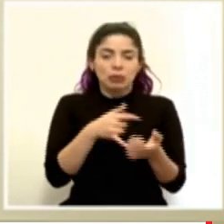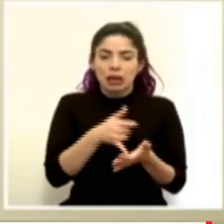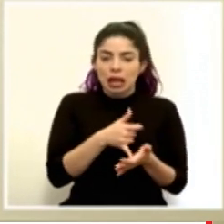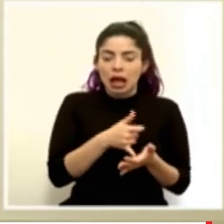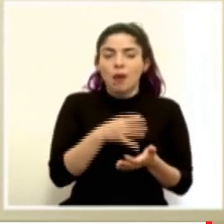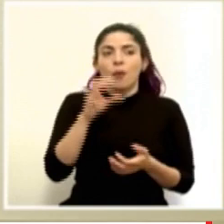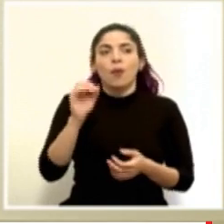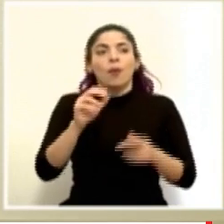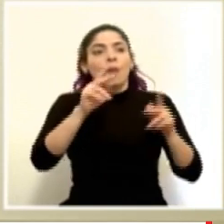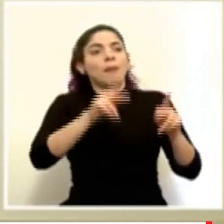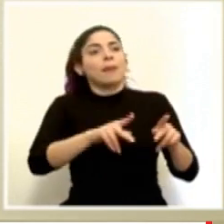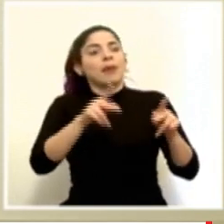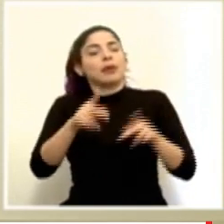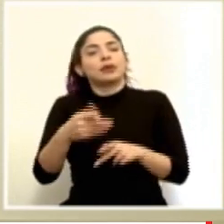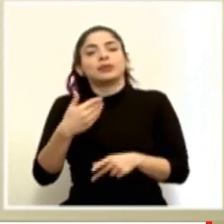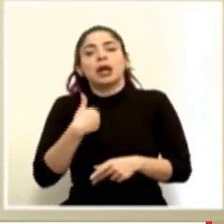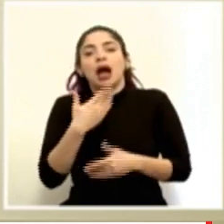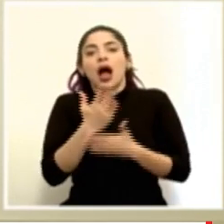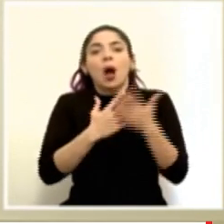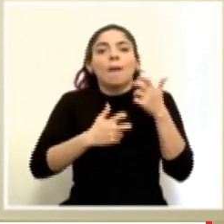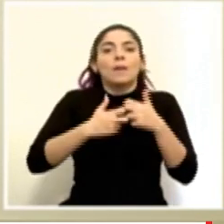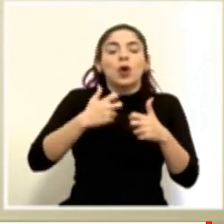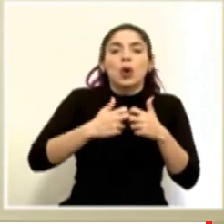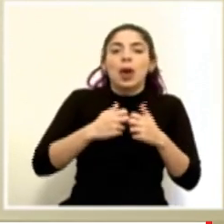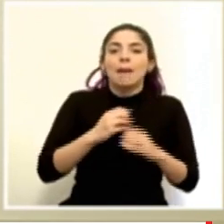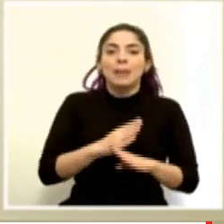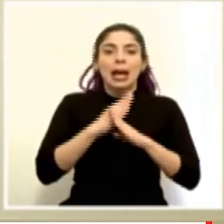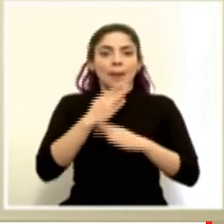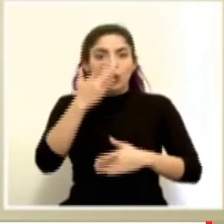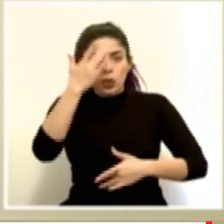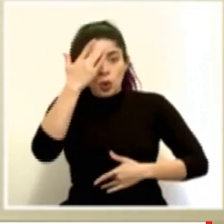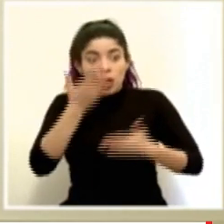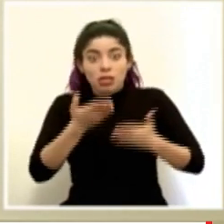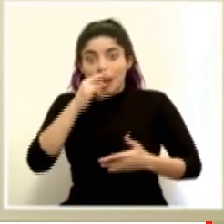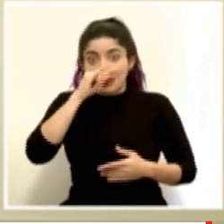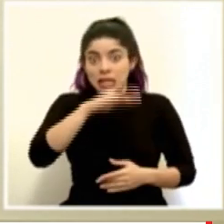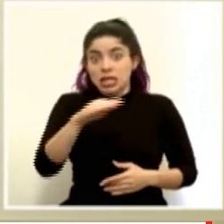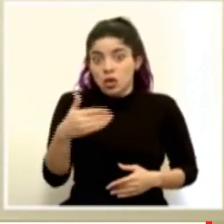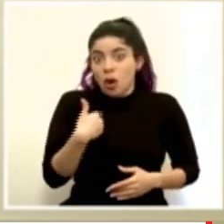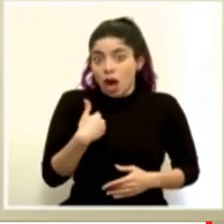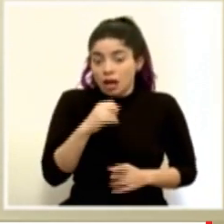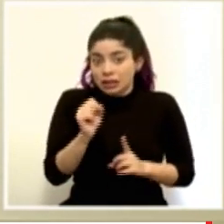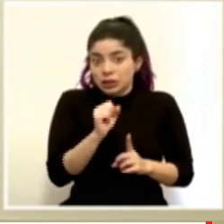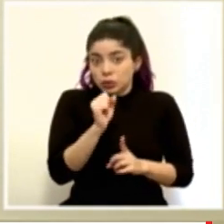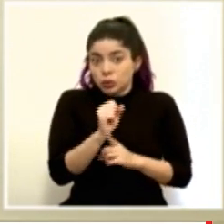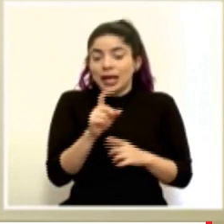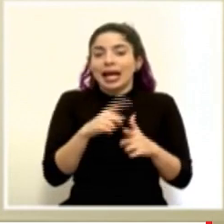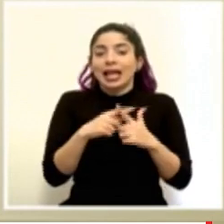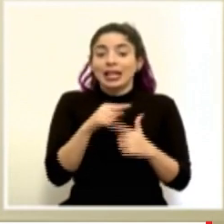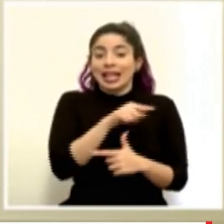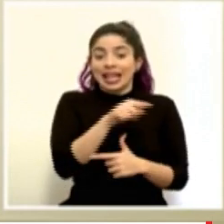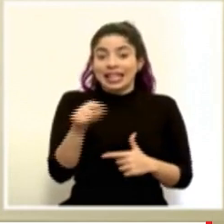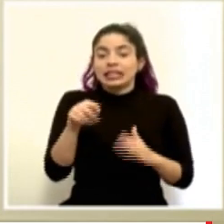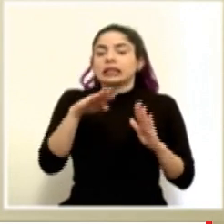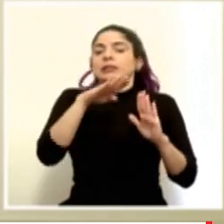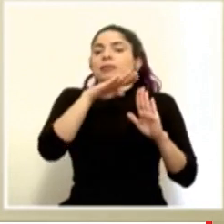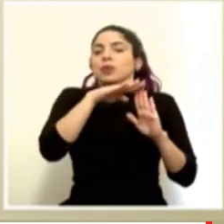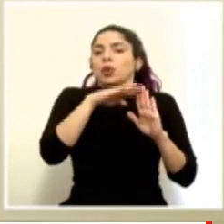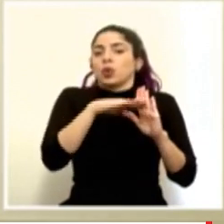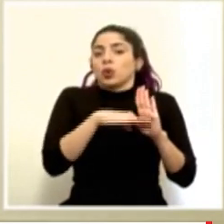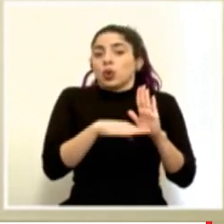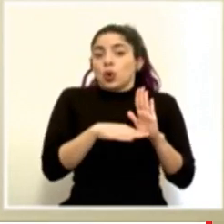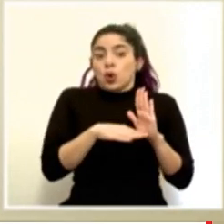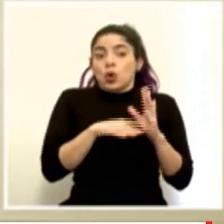¿verdad?, personas que tienen algún problema inmunológico, ¿verdad?, niños pueden ser que estén en esta condición, pues obviamente ahí sí los protocolos